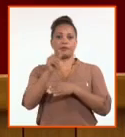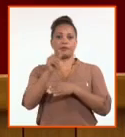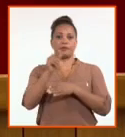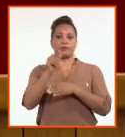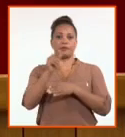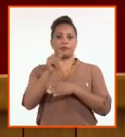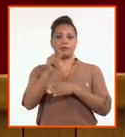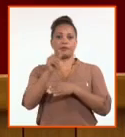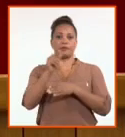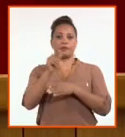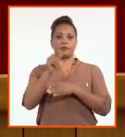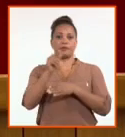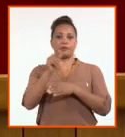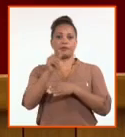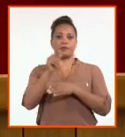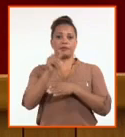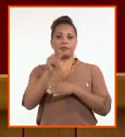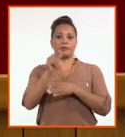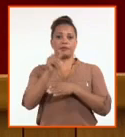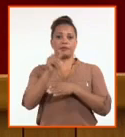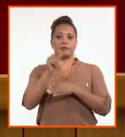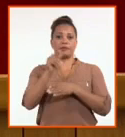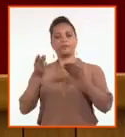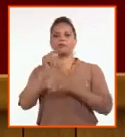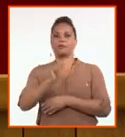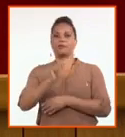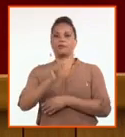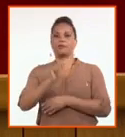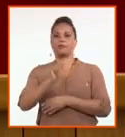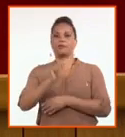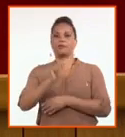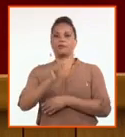y les da crecimiento humanista. Desde su